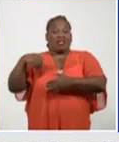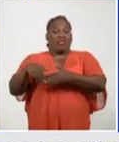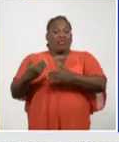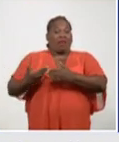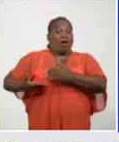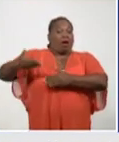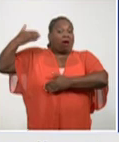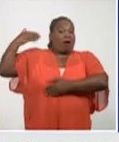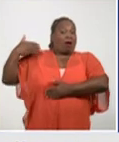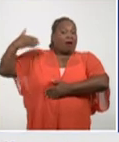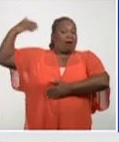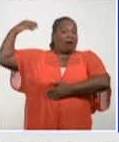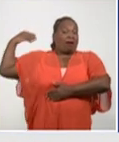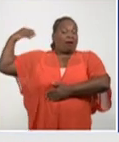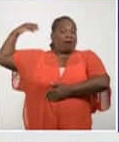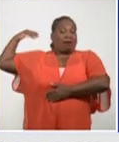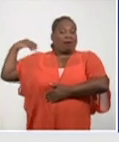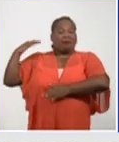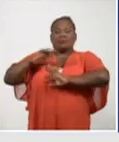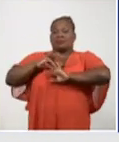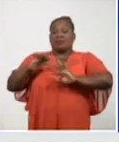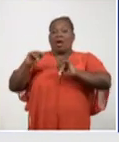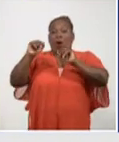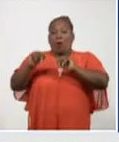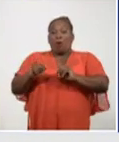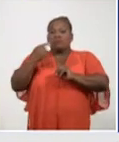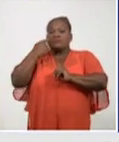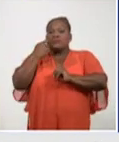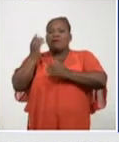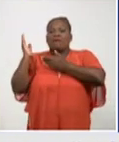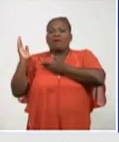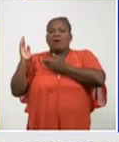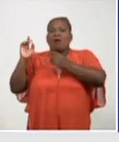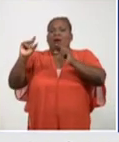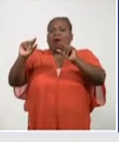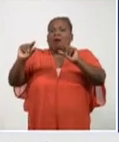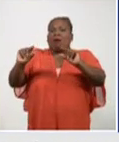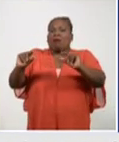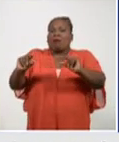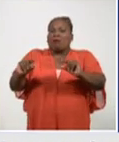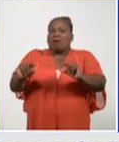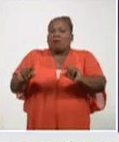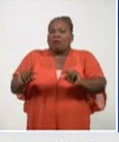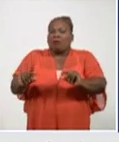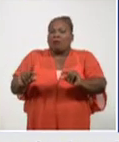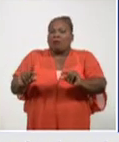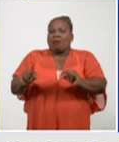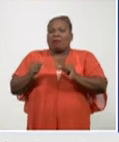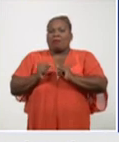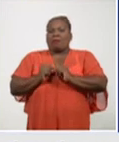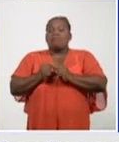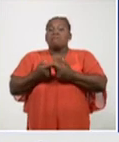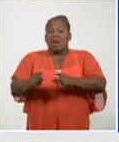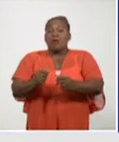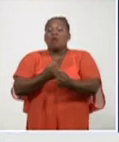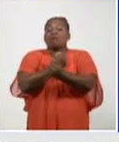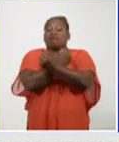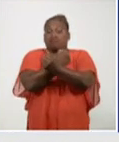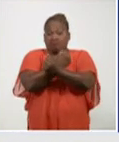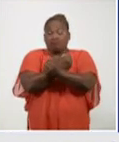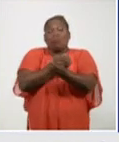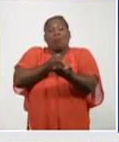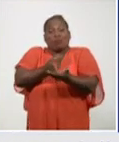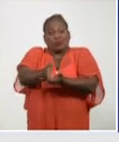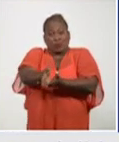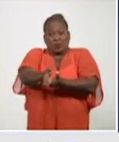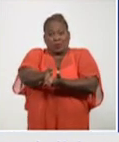hoy una pequeña reducción, pero que en nada disminuye el riesgo por el elevado